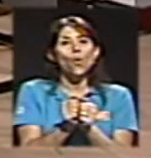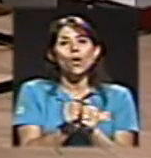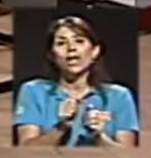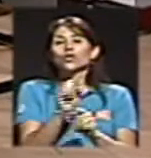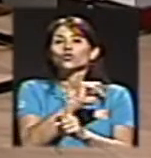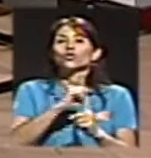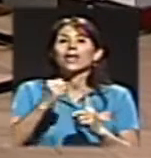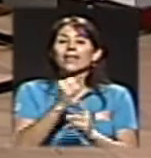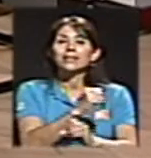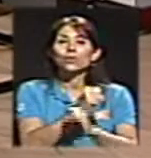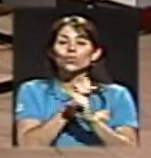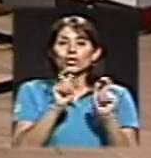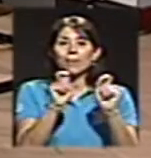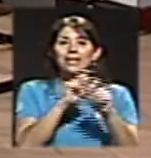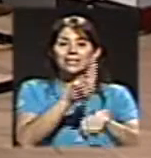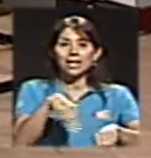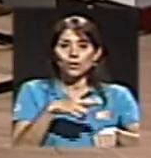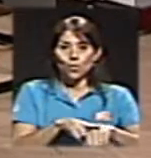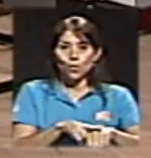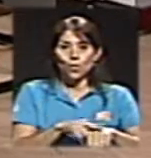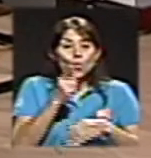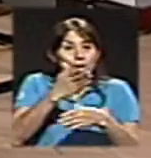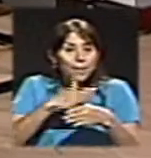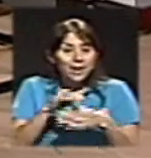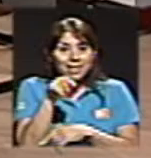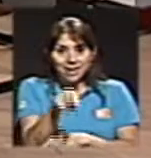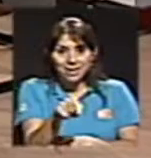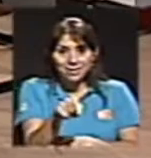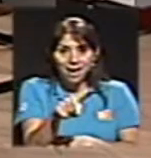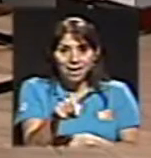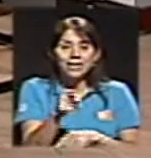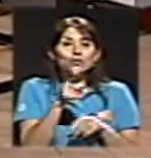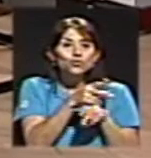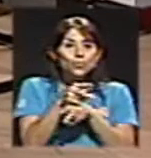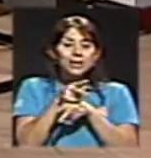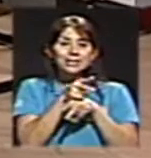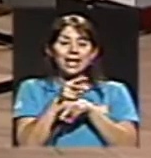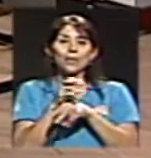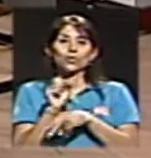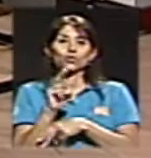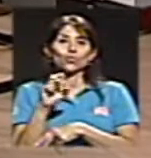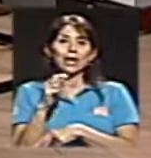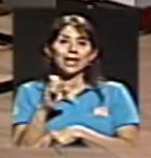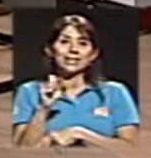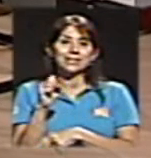magisterio, que una parte de ella es supervisada por SUGESE, y entonces